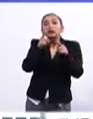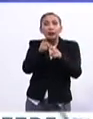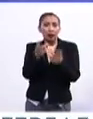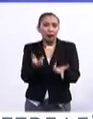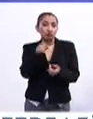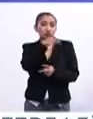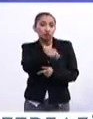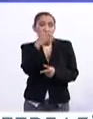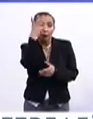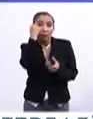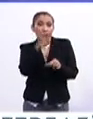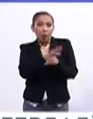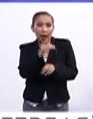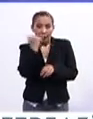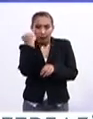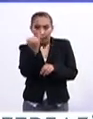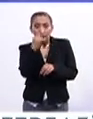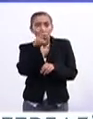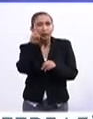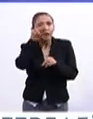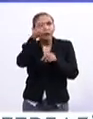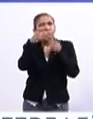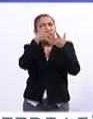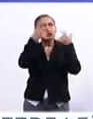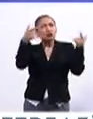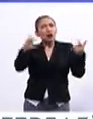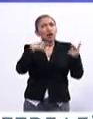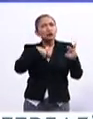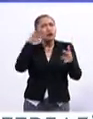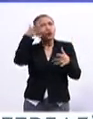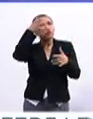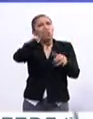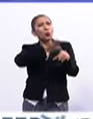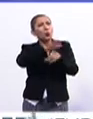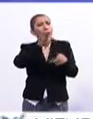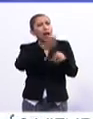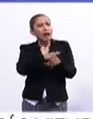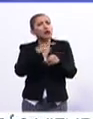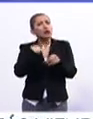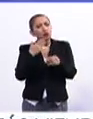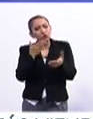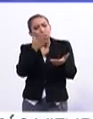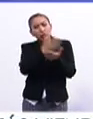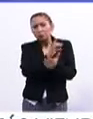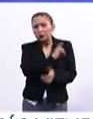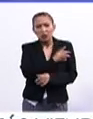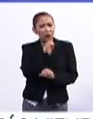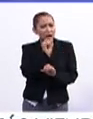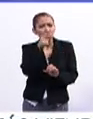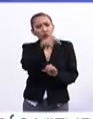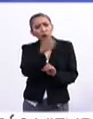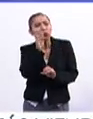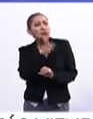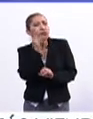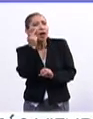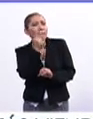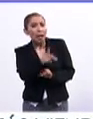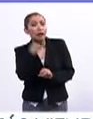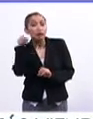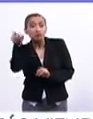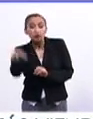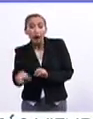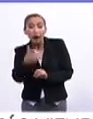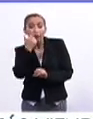supuesto, visualizar la trayectoria académica y acercarse, no tener miedo, explorar. Yo creo que es la actitud